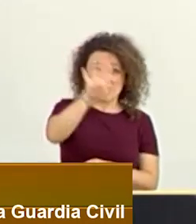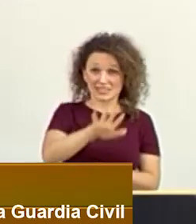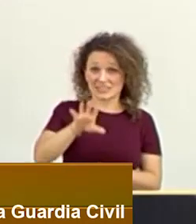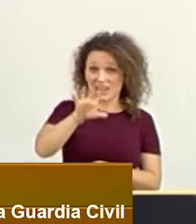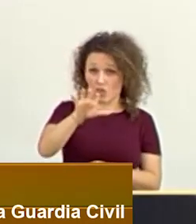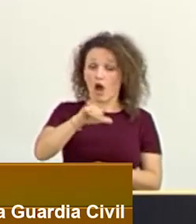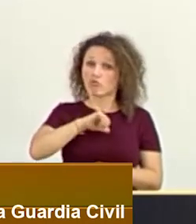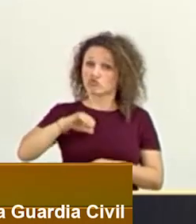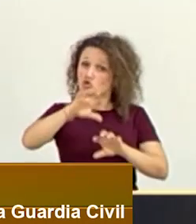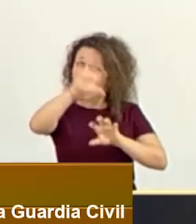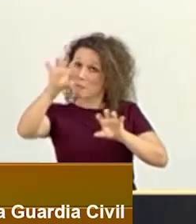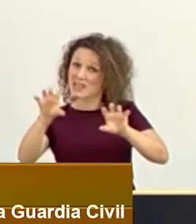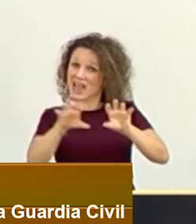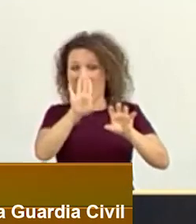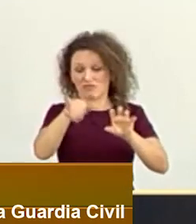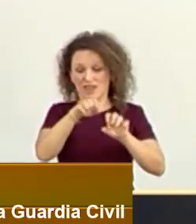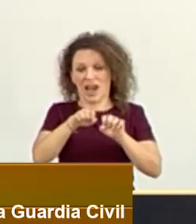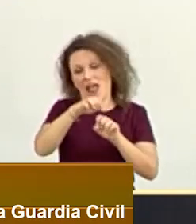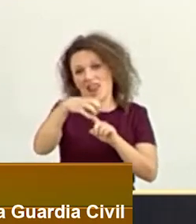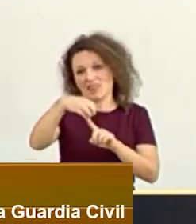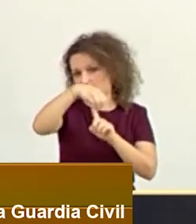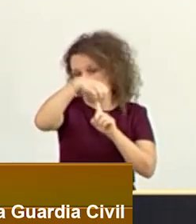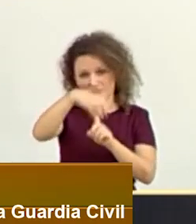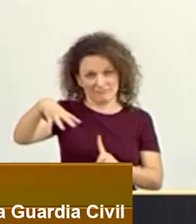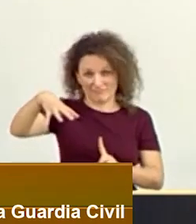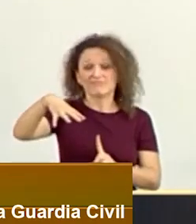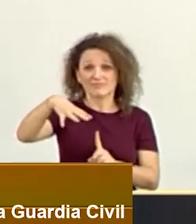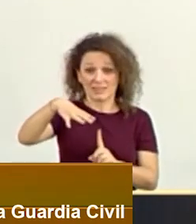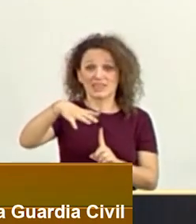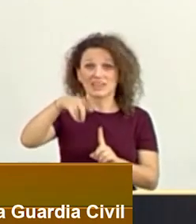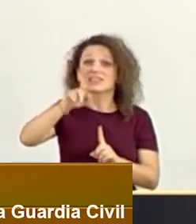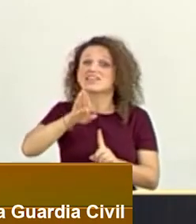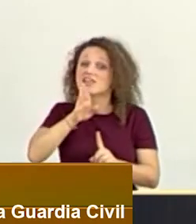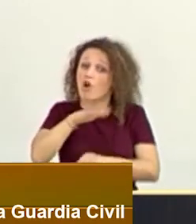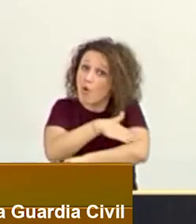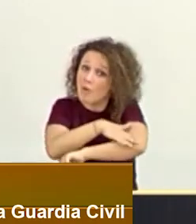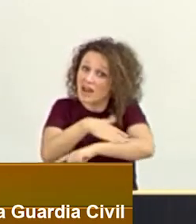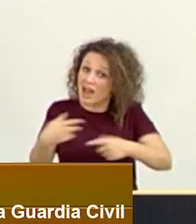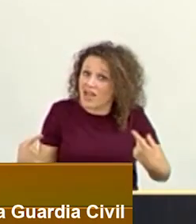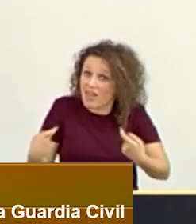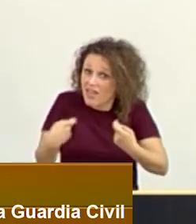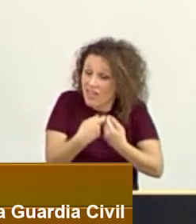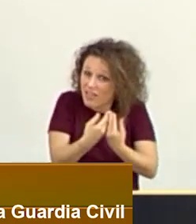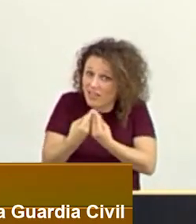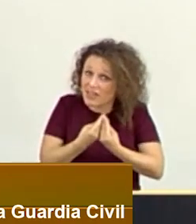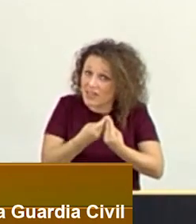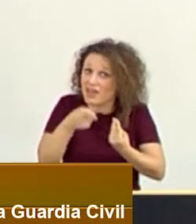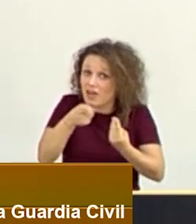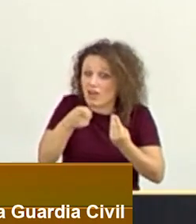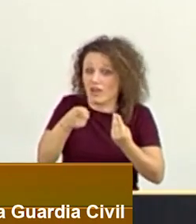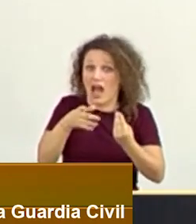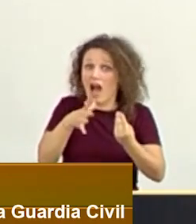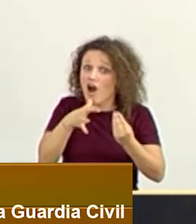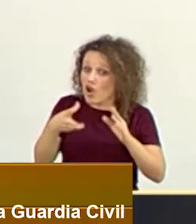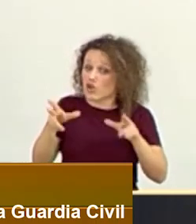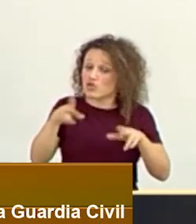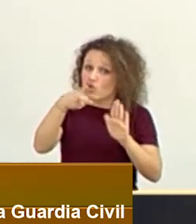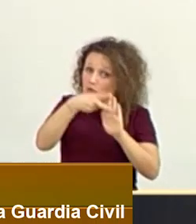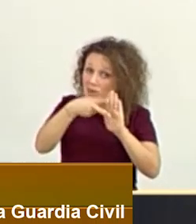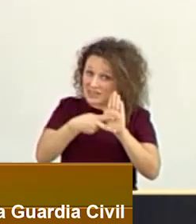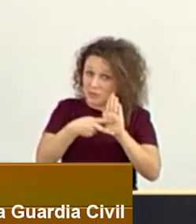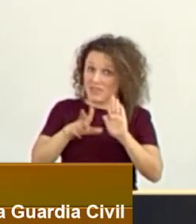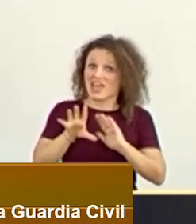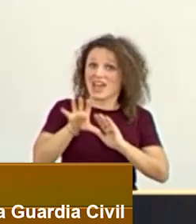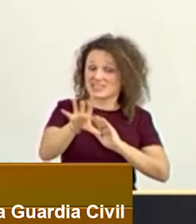ellos creen que verdaderamente y la información que ellos tienen es así, como ellos dicen, lo que tienen que hacer es denunciarlo, ¿me entiende? O sea, es que no se puede